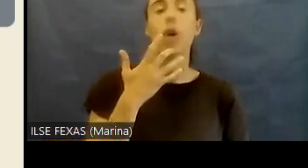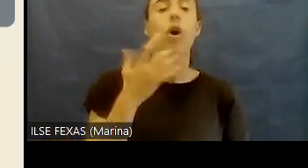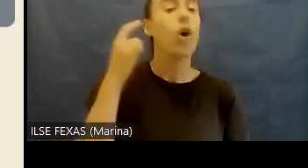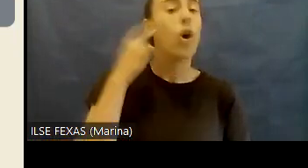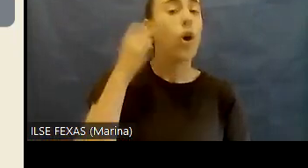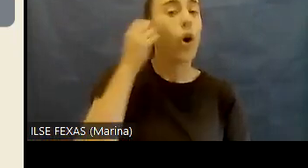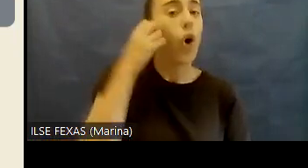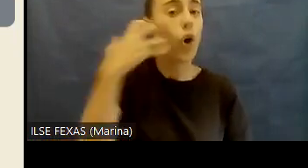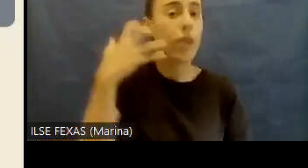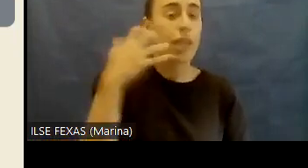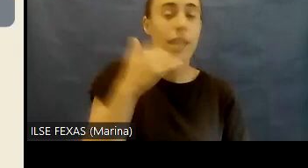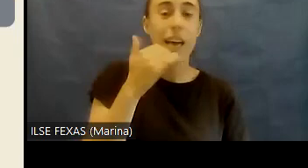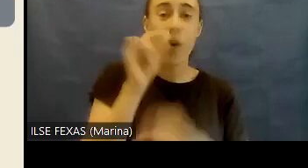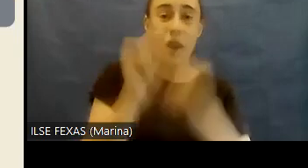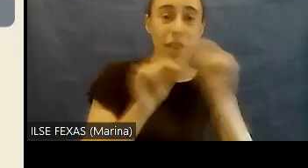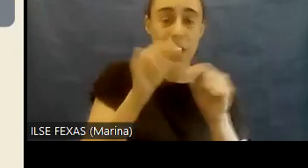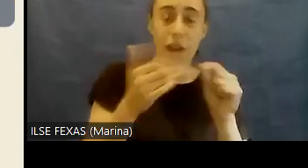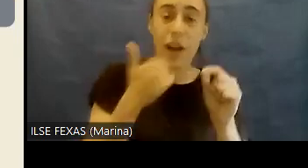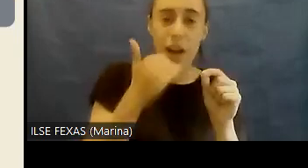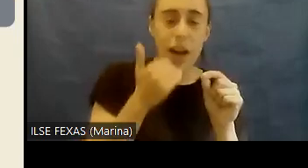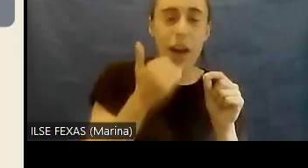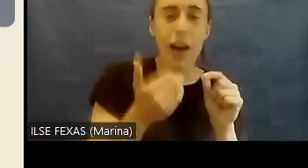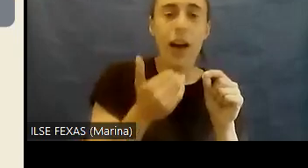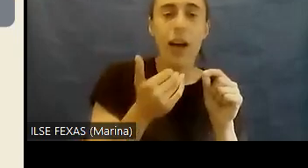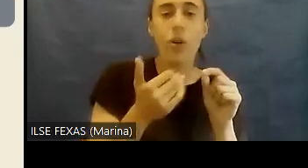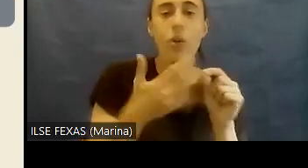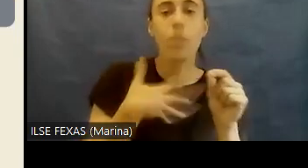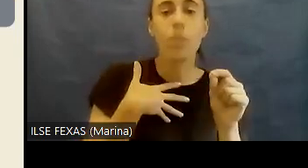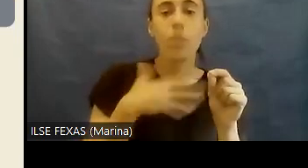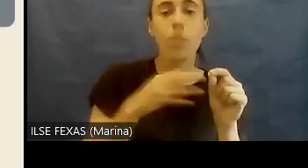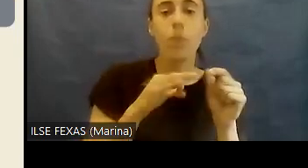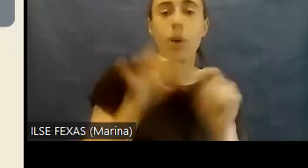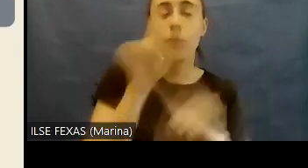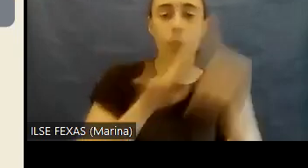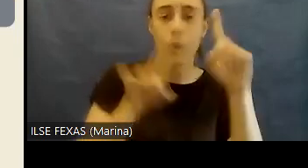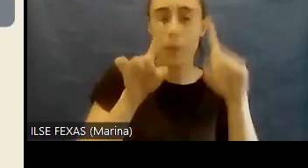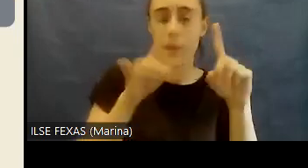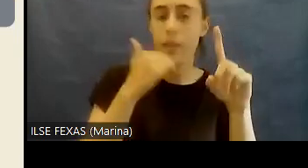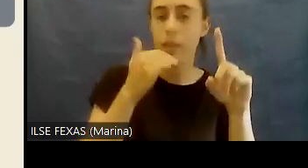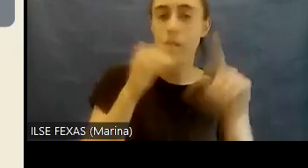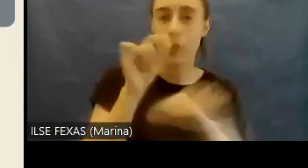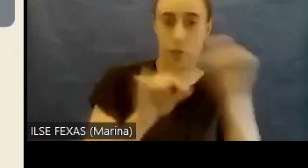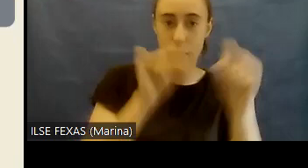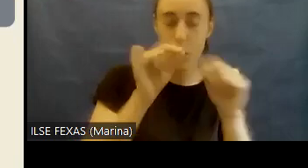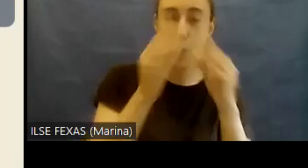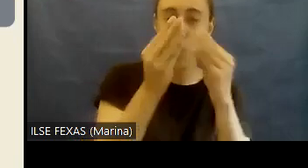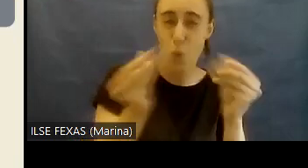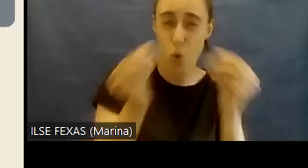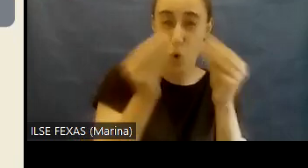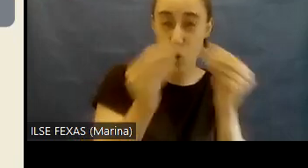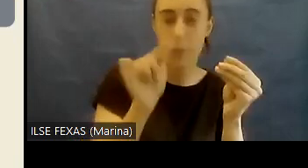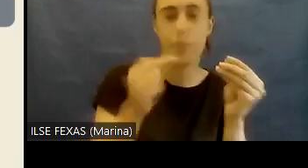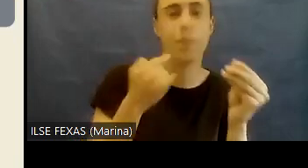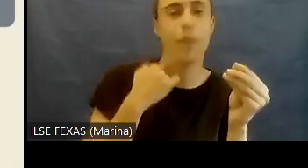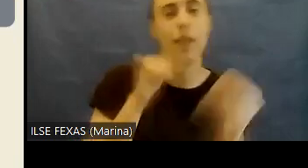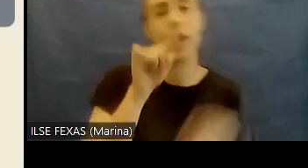las infecciones bacterianas que pueden hacer perder la mucosa o irritarla la mucosa. Pero en esencia la idea que os ha de quedar